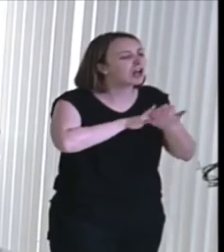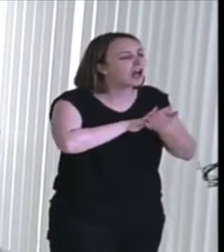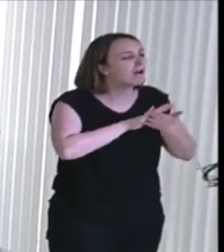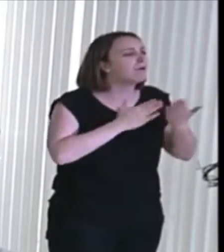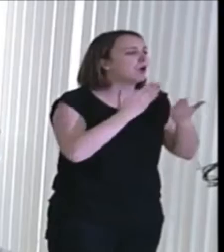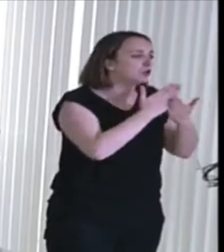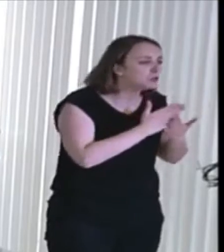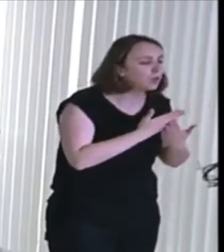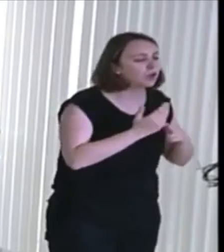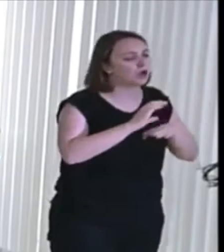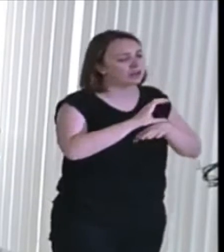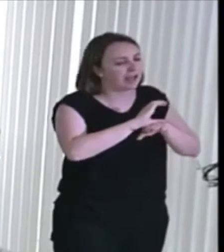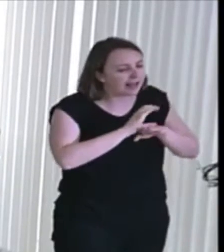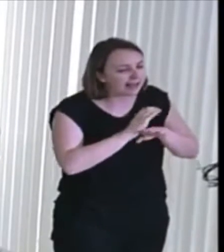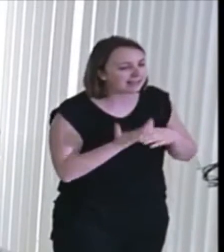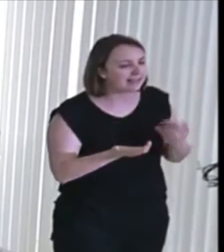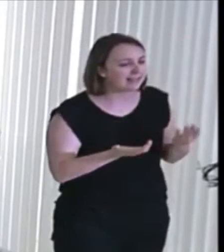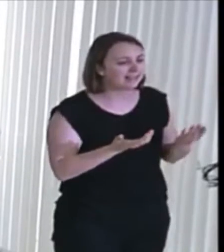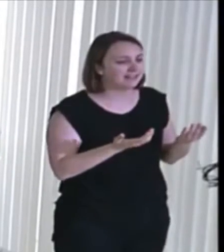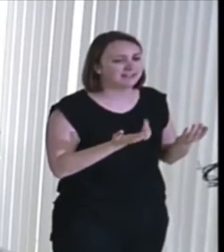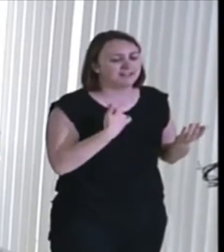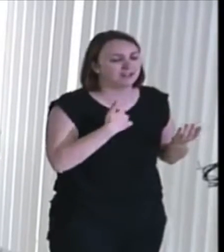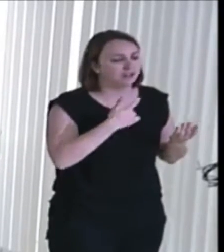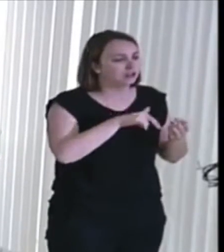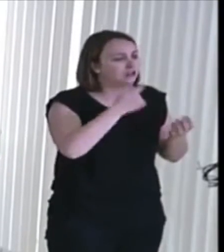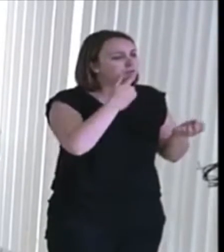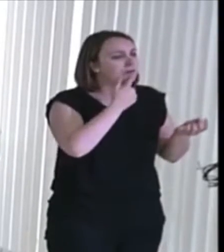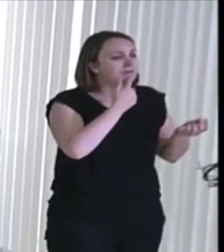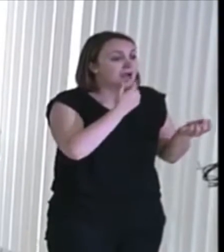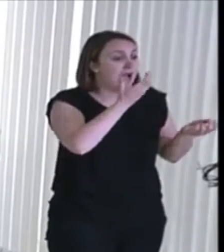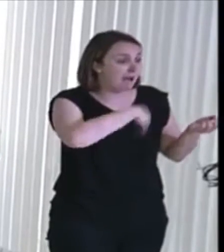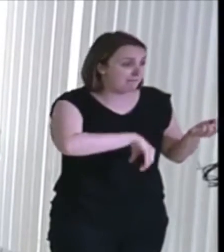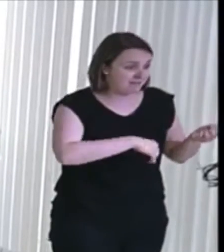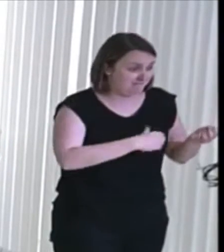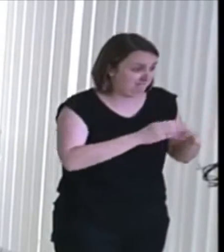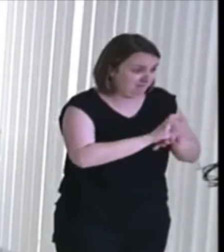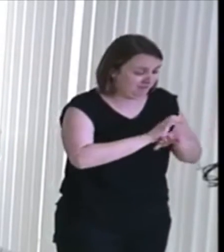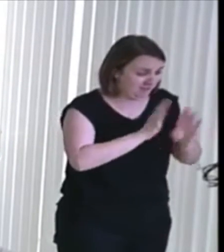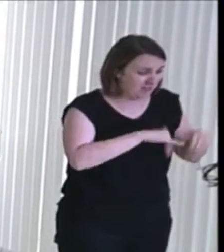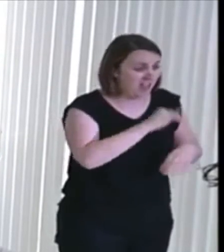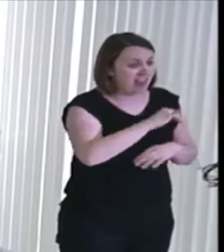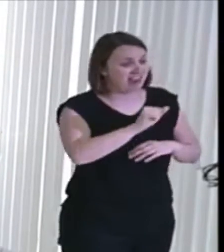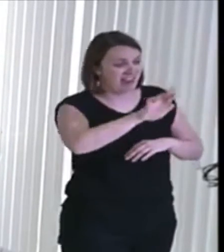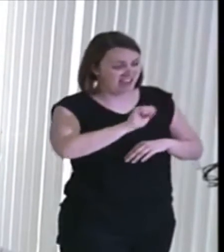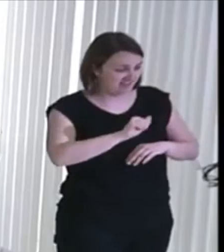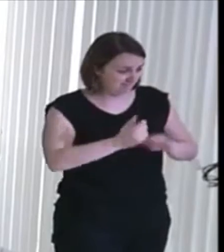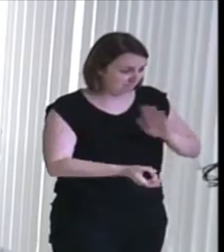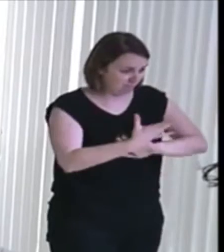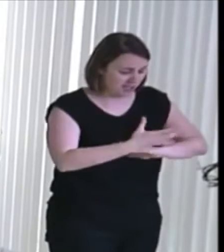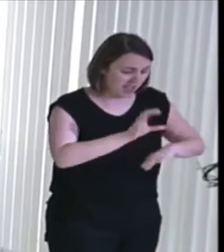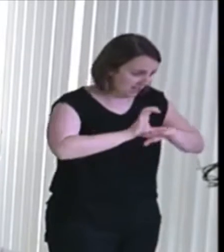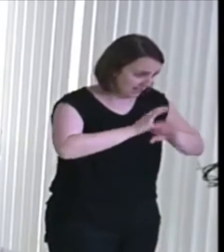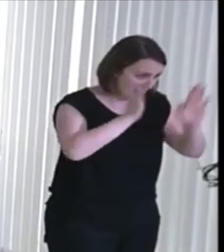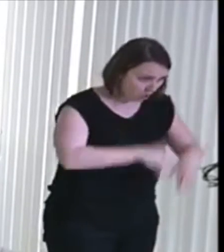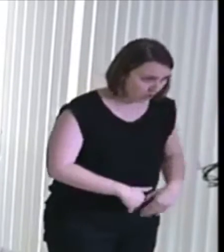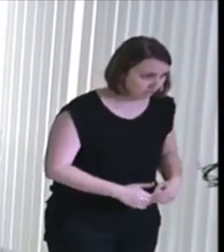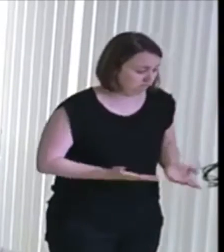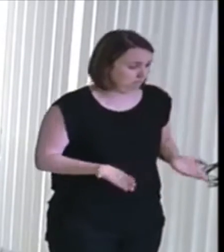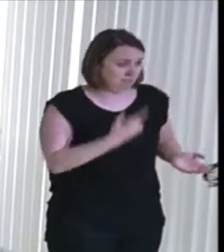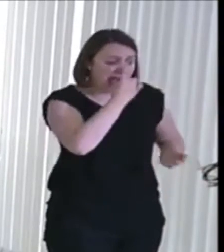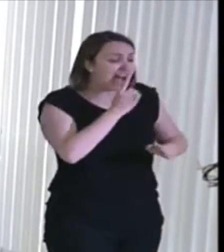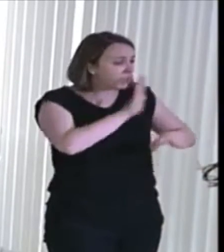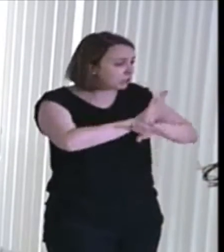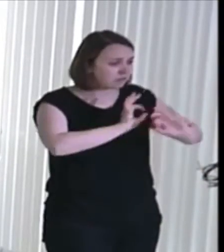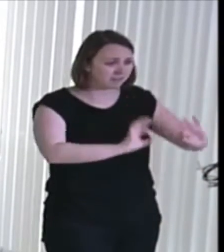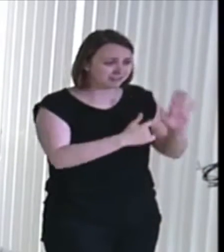estudios, tener carrera, no sé qué. Pues Steve Jobs fundó Apple y no tenía una carrera, Amancio Ortega fundió Zara y no tenía una carrera. Entonces es una cuestión de actitud, y la